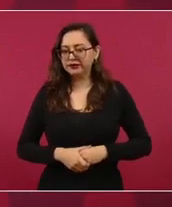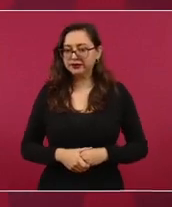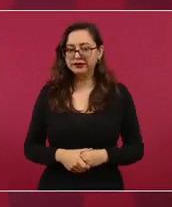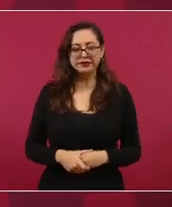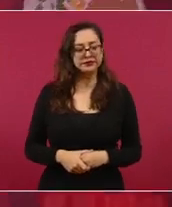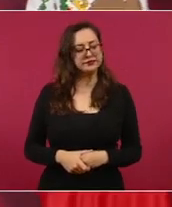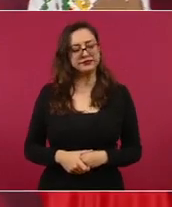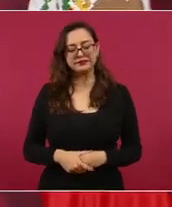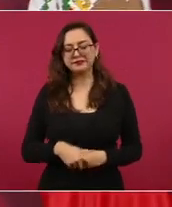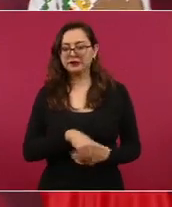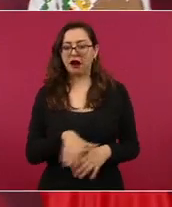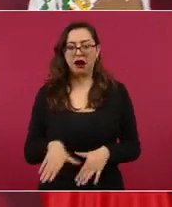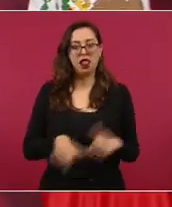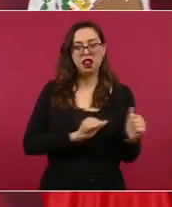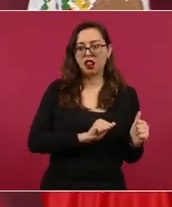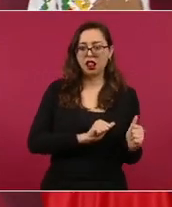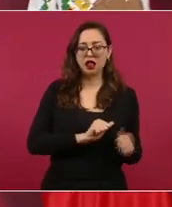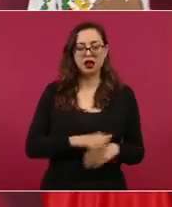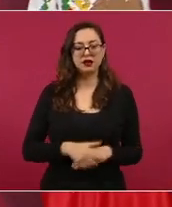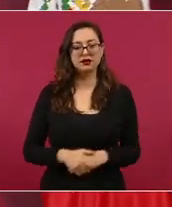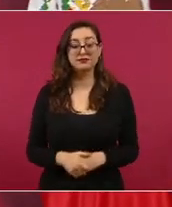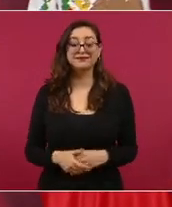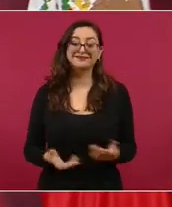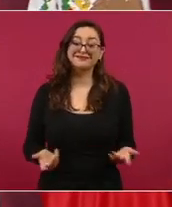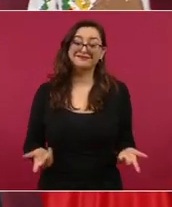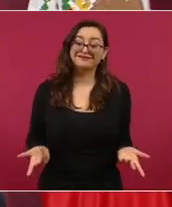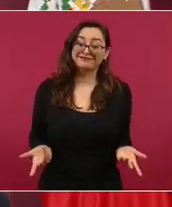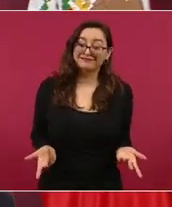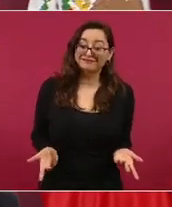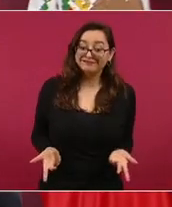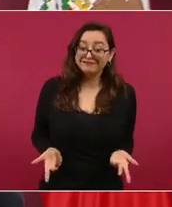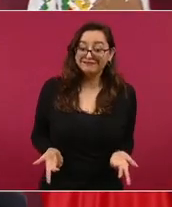Se nos rajó Fox. Entonces,